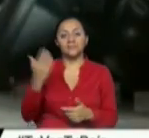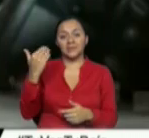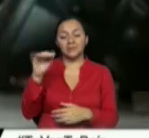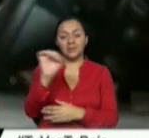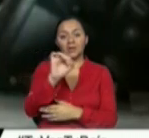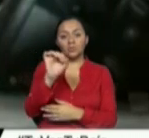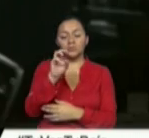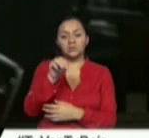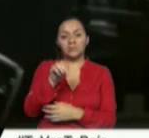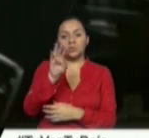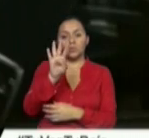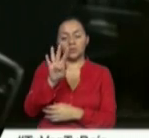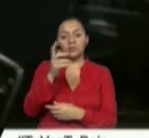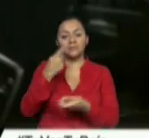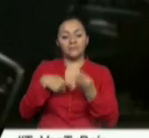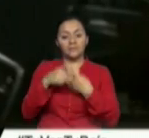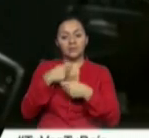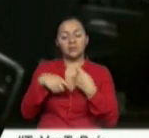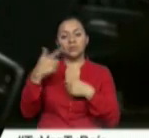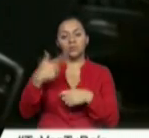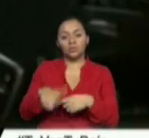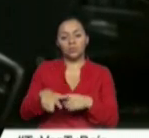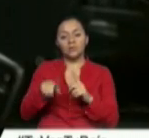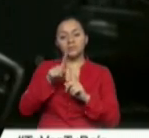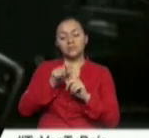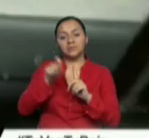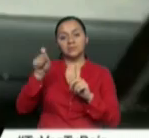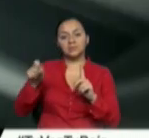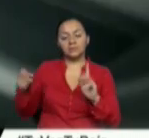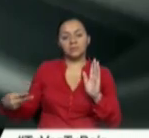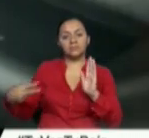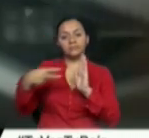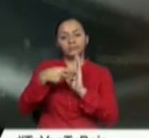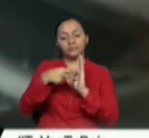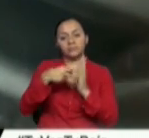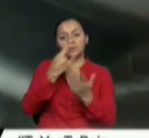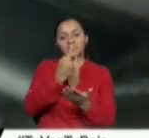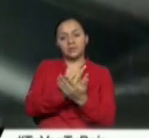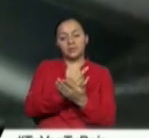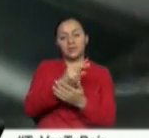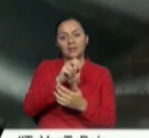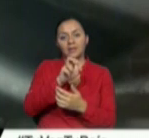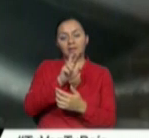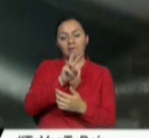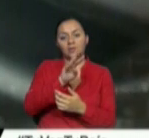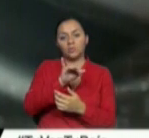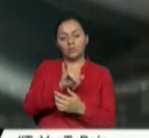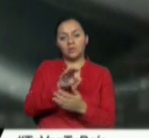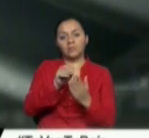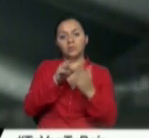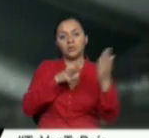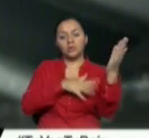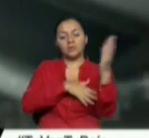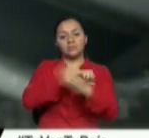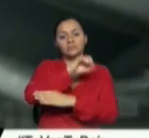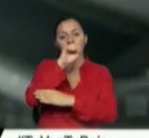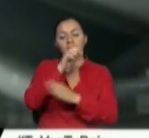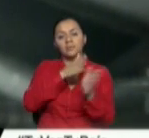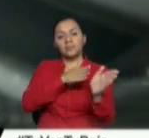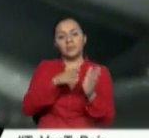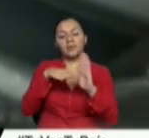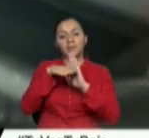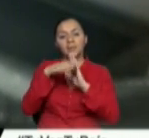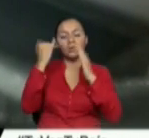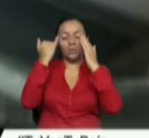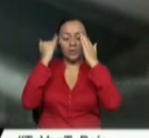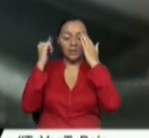M4 saldrán a la venta en Loja con el sistema de carga inalámbrica energ es uno de los proyectos ganadores del programa banco de